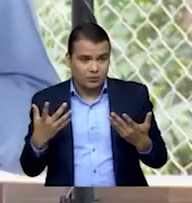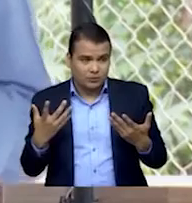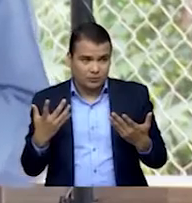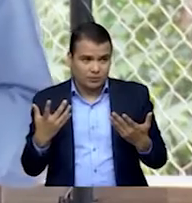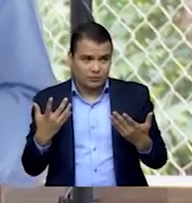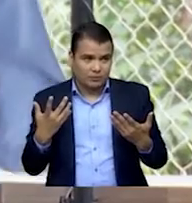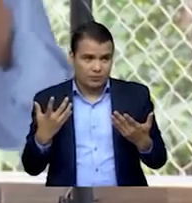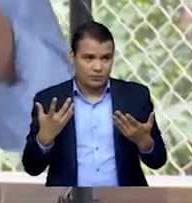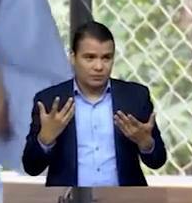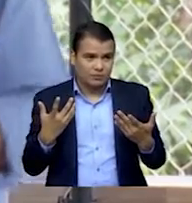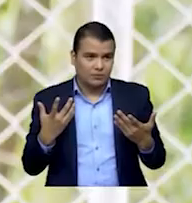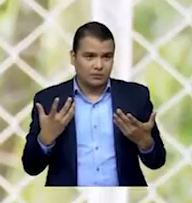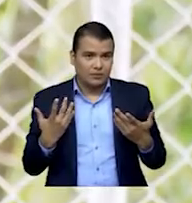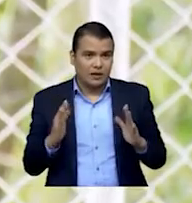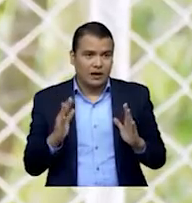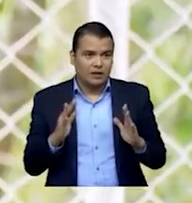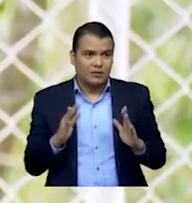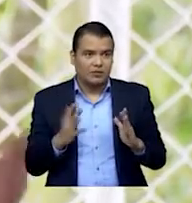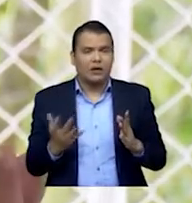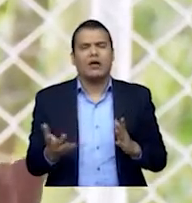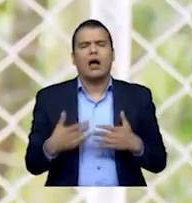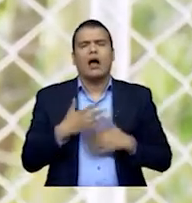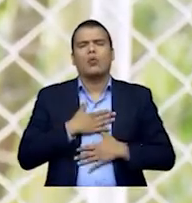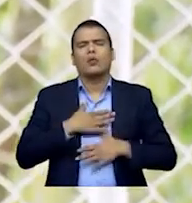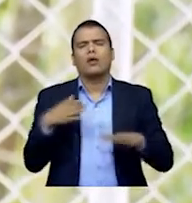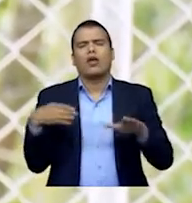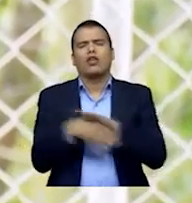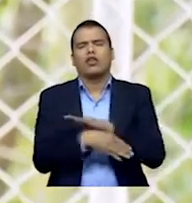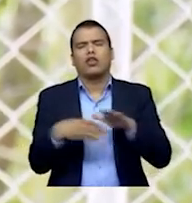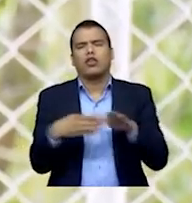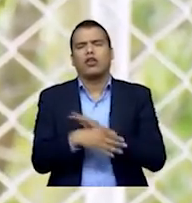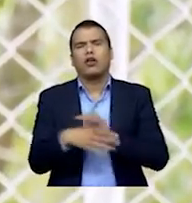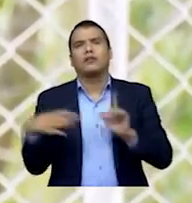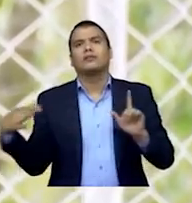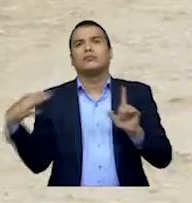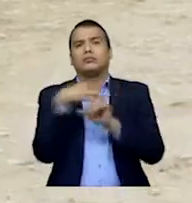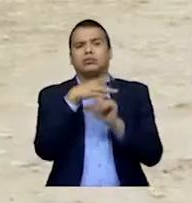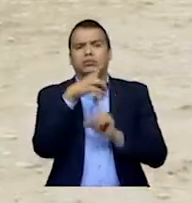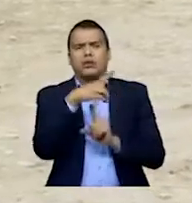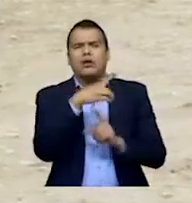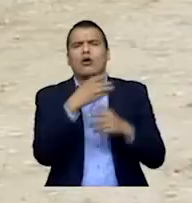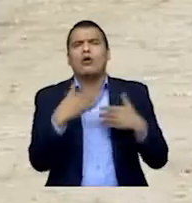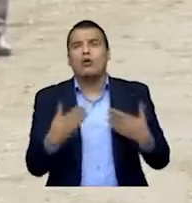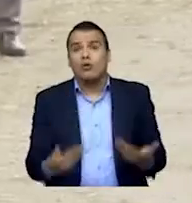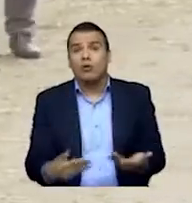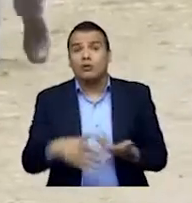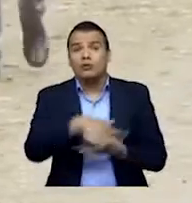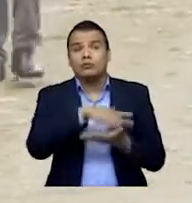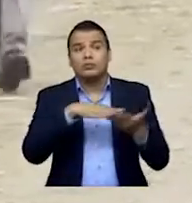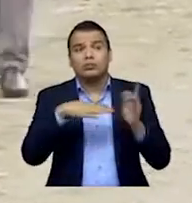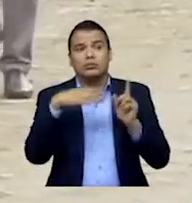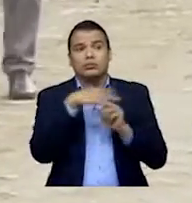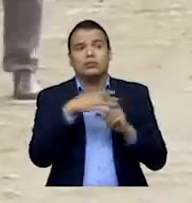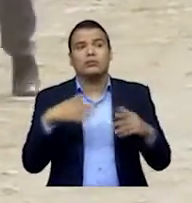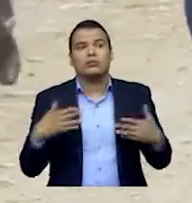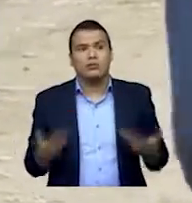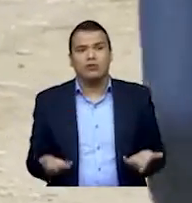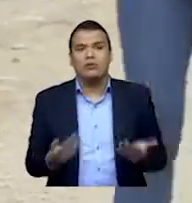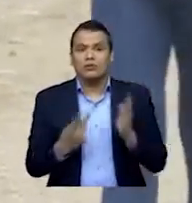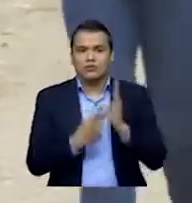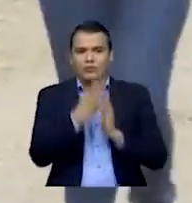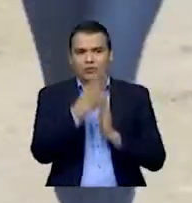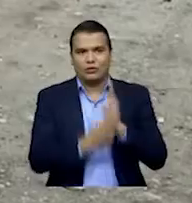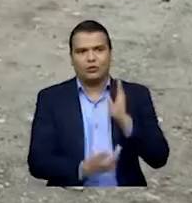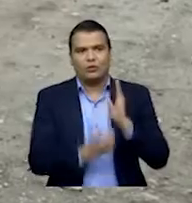ecoparque sin que se vea afectado el ecosistema esto es fundamental eso nos va a poder ayudar para tomar decisiones a la autoridad ambiental